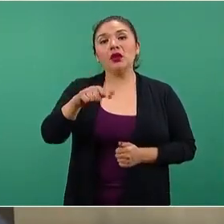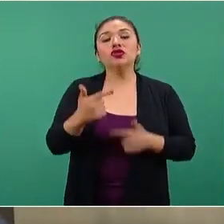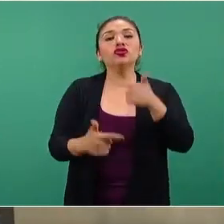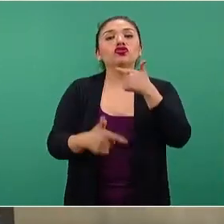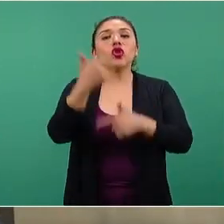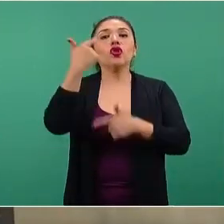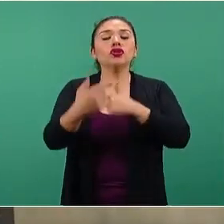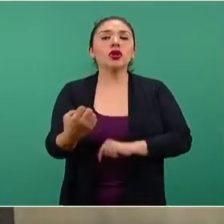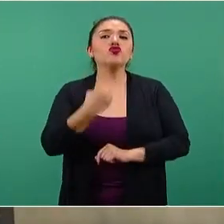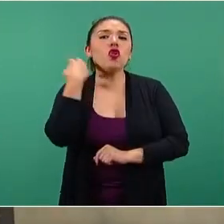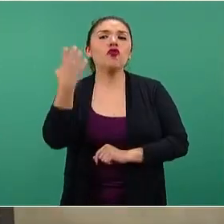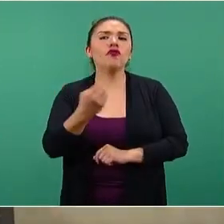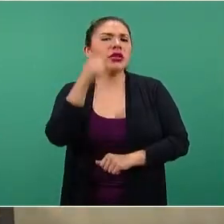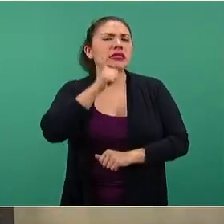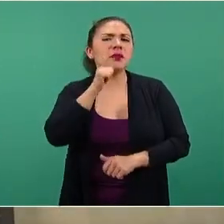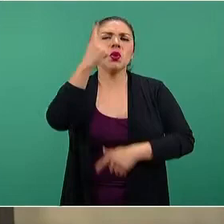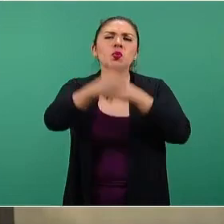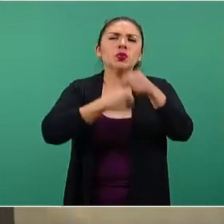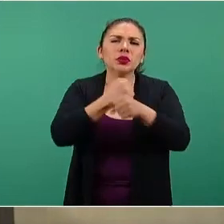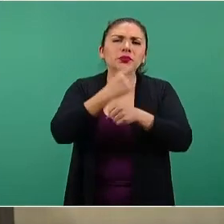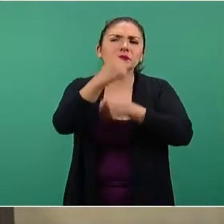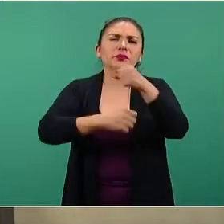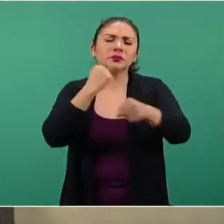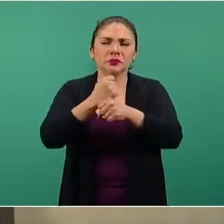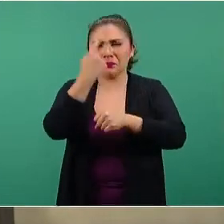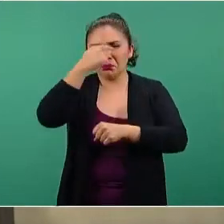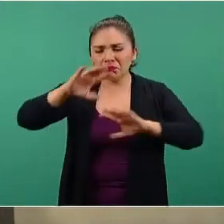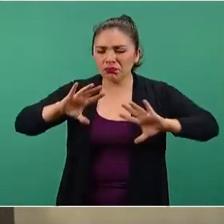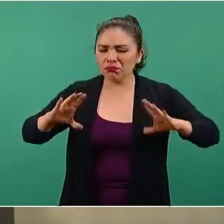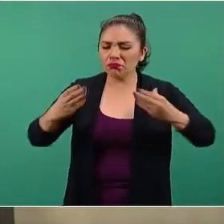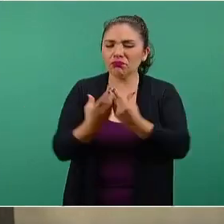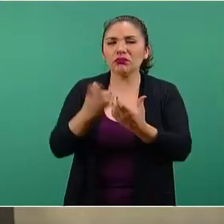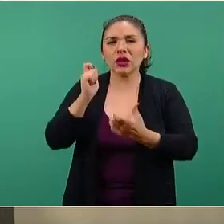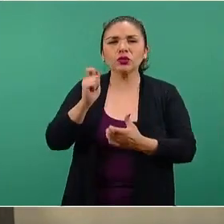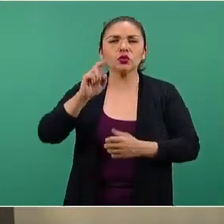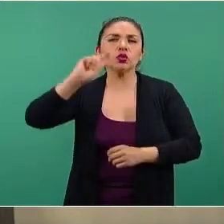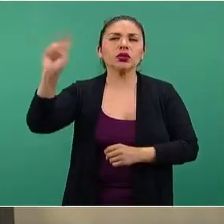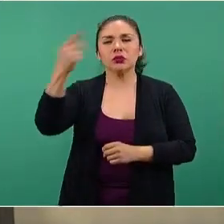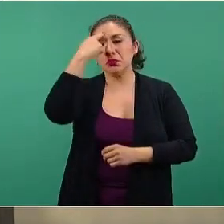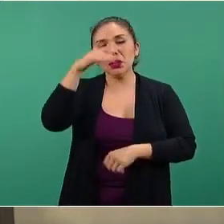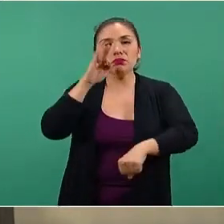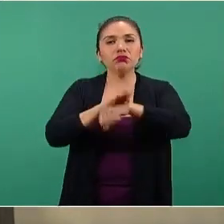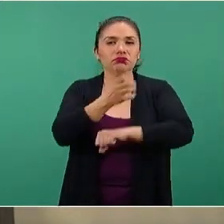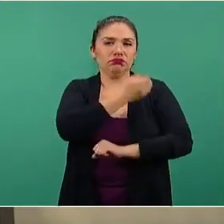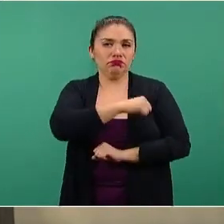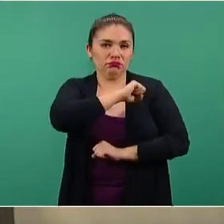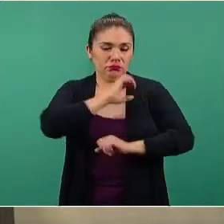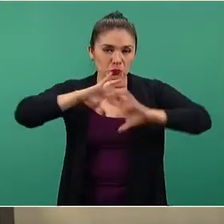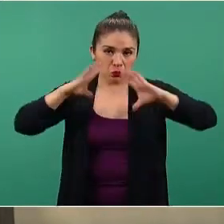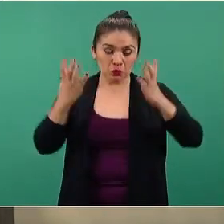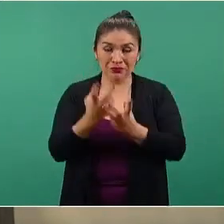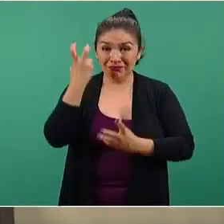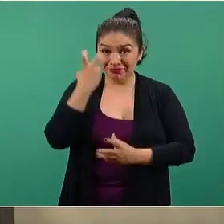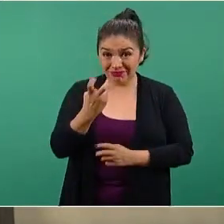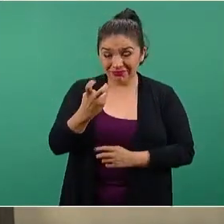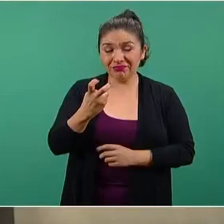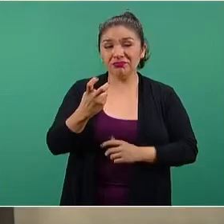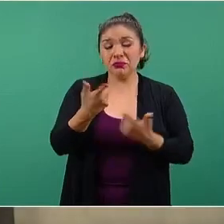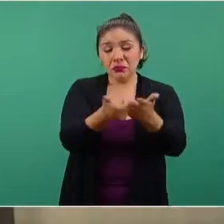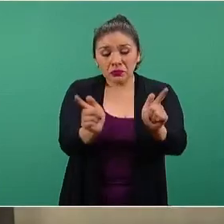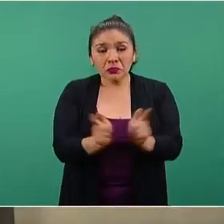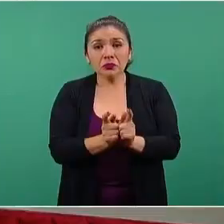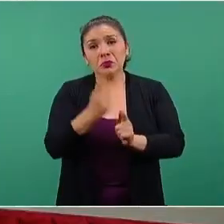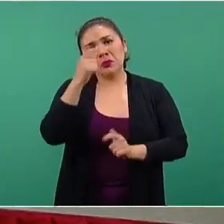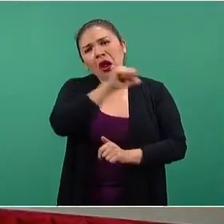12ª conferencia anual del Consorcio de Universidades por la Salud Global. Este es un consorcio